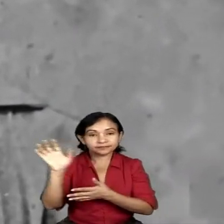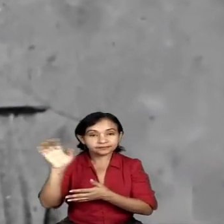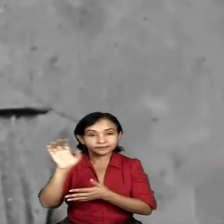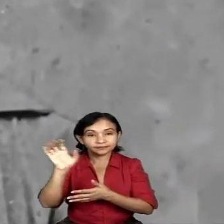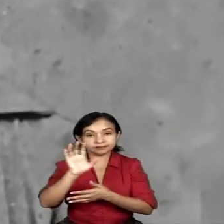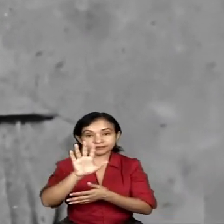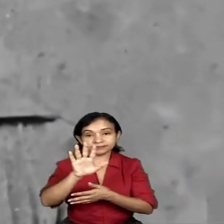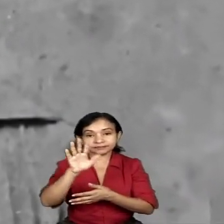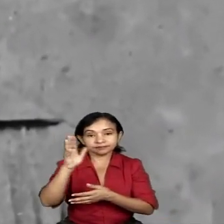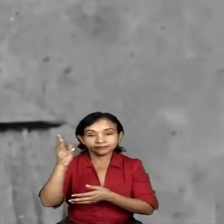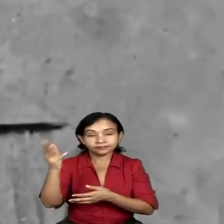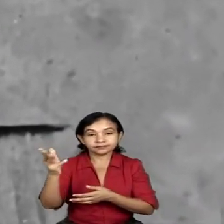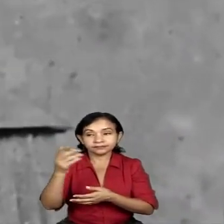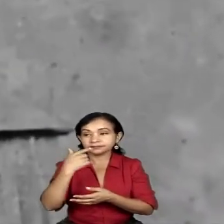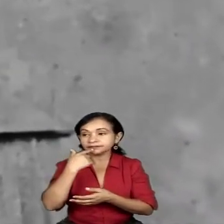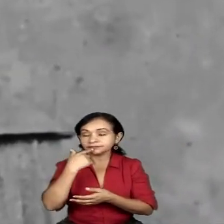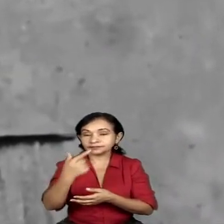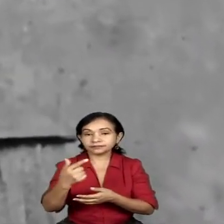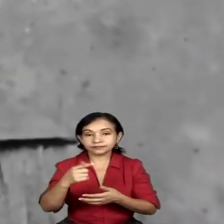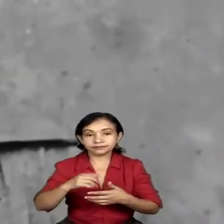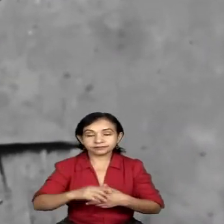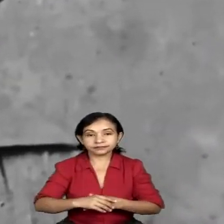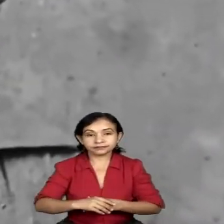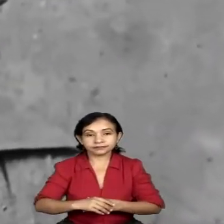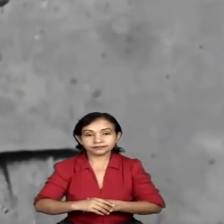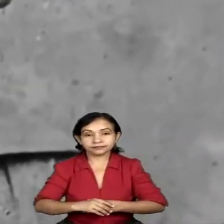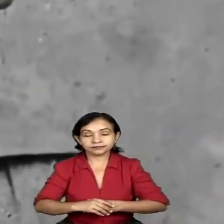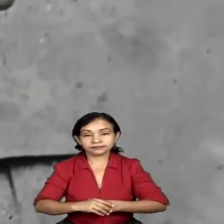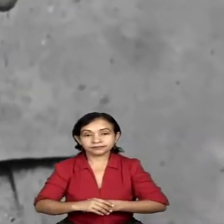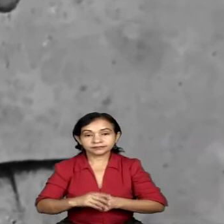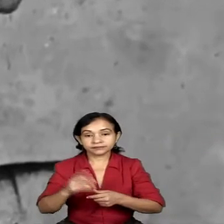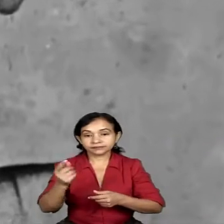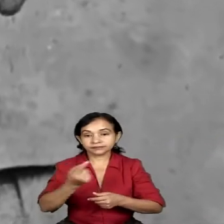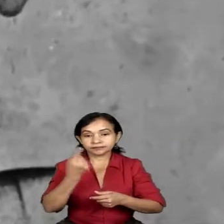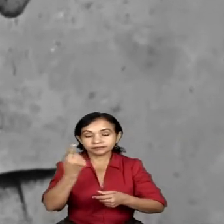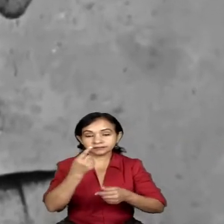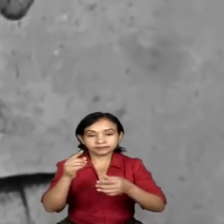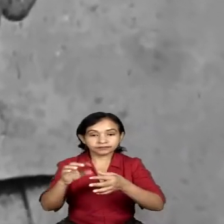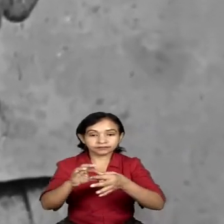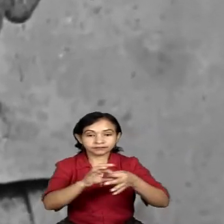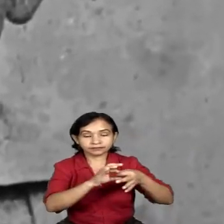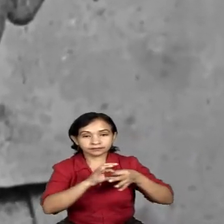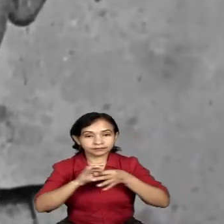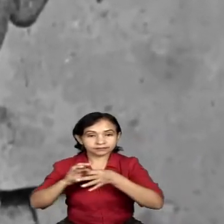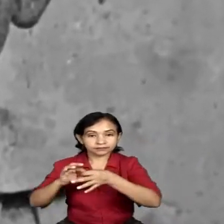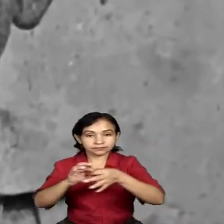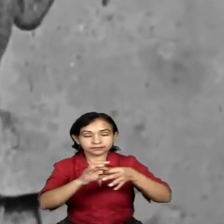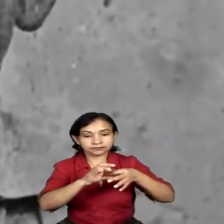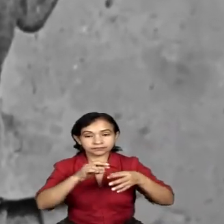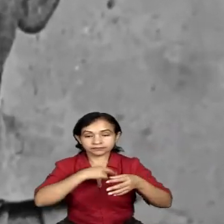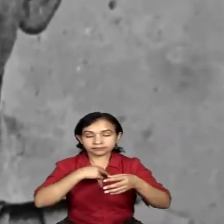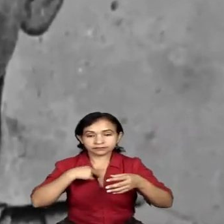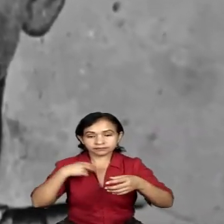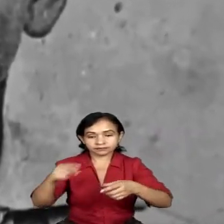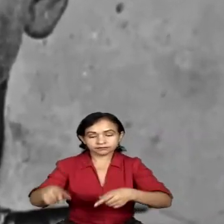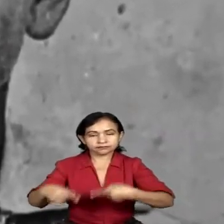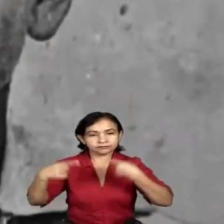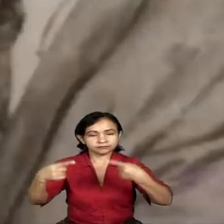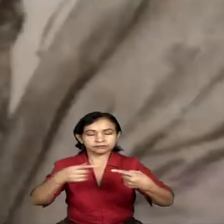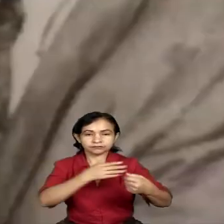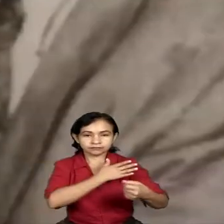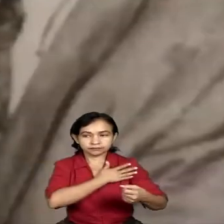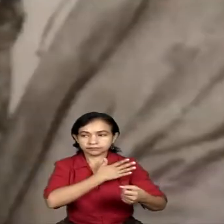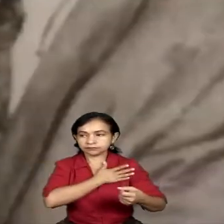aviación, dice, solo la unidad es capaz de formar una oposición contra Somoza que